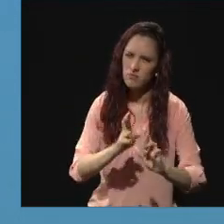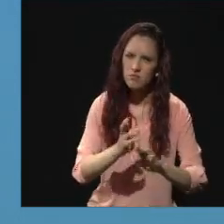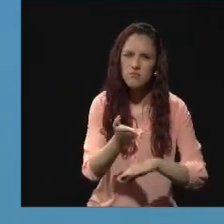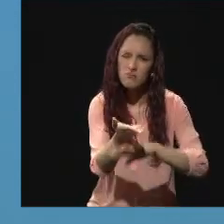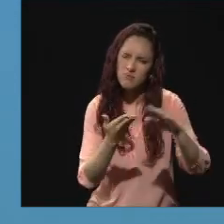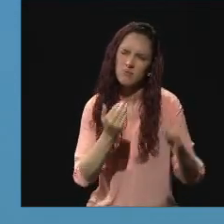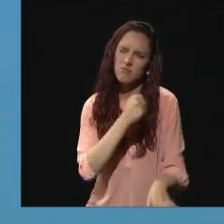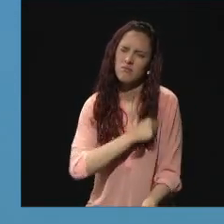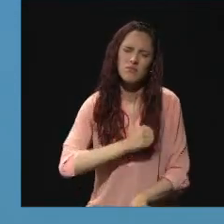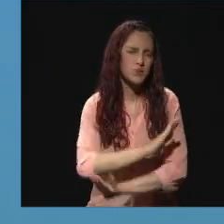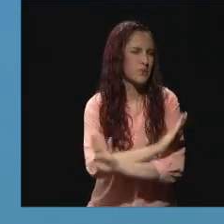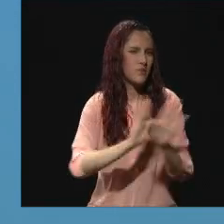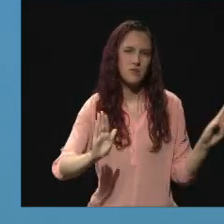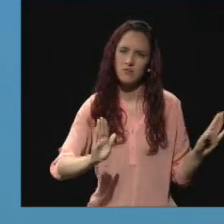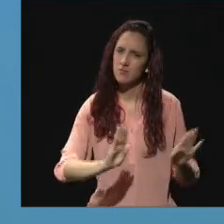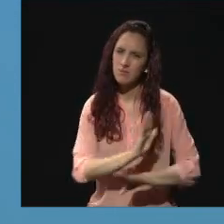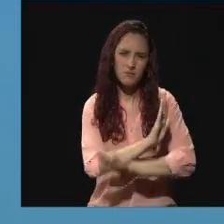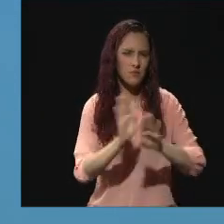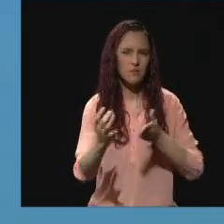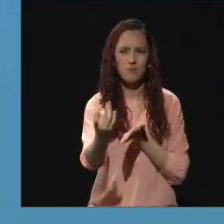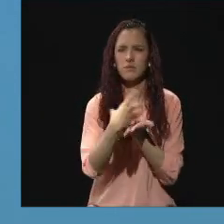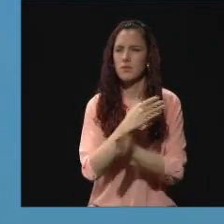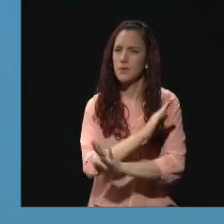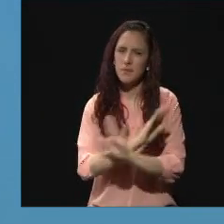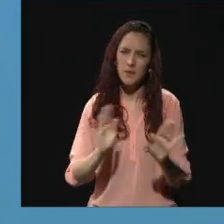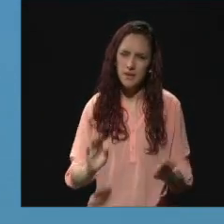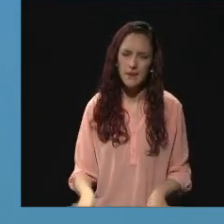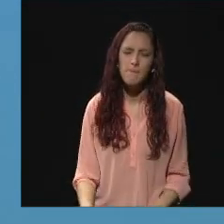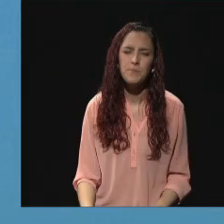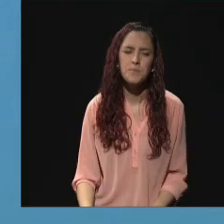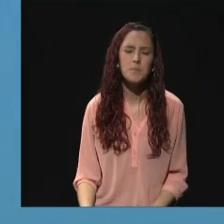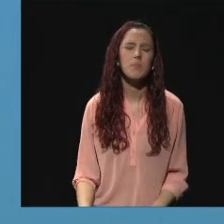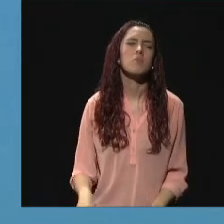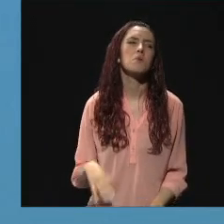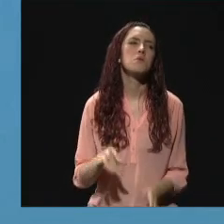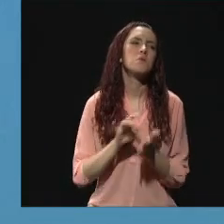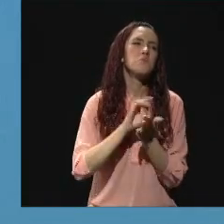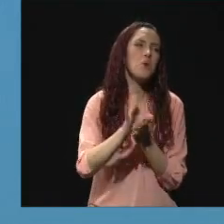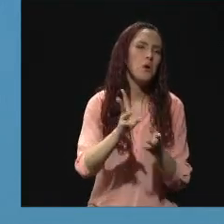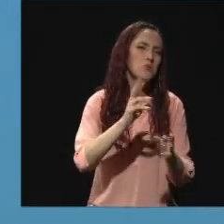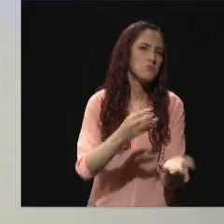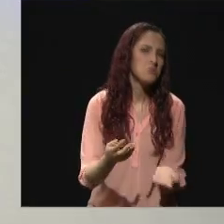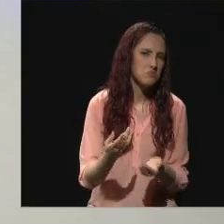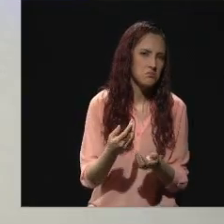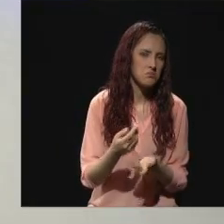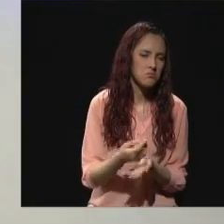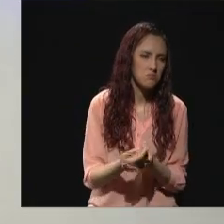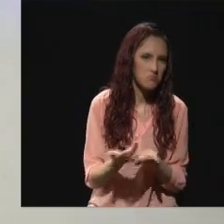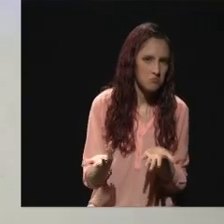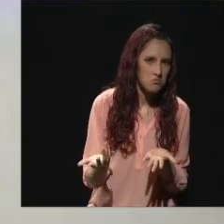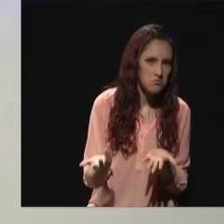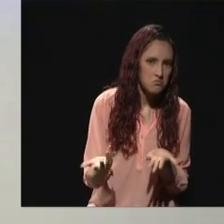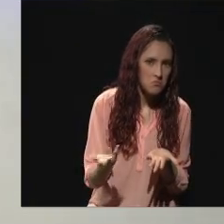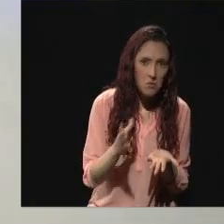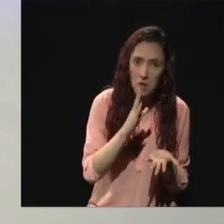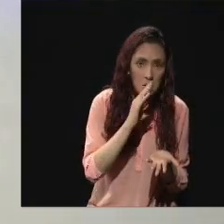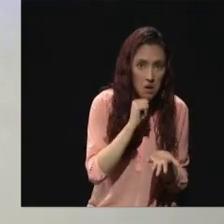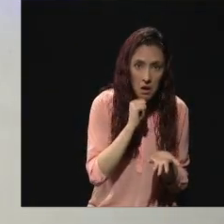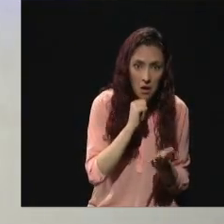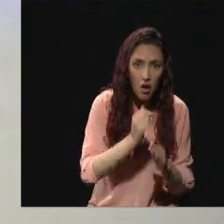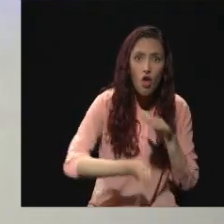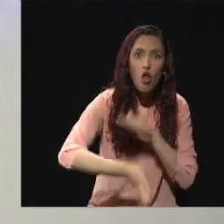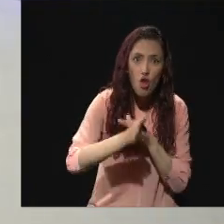de que nos llegue esa información y en caso de que no se cumpla con la instrucción del usuario